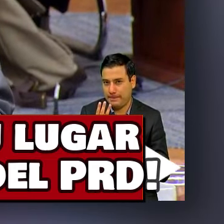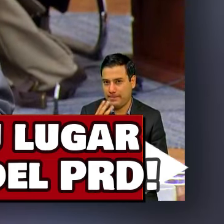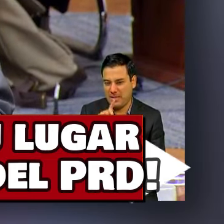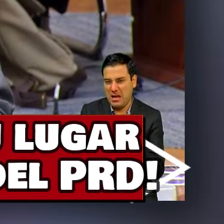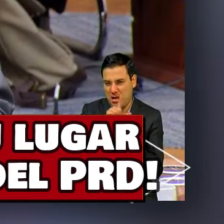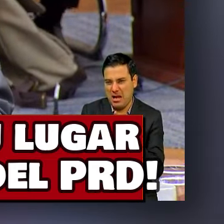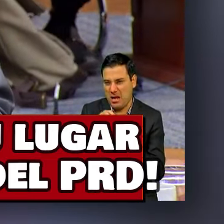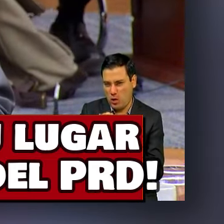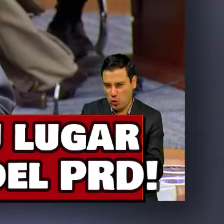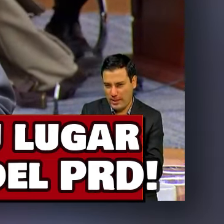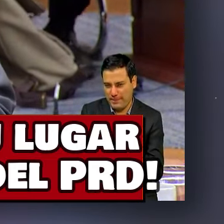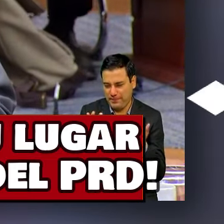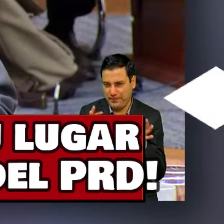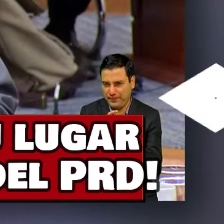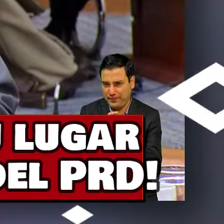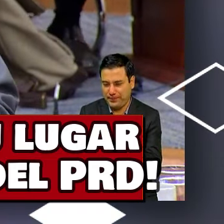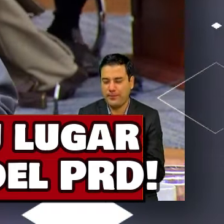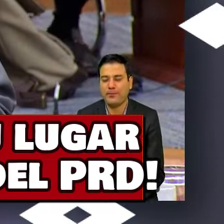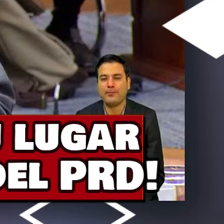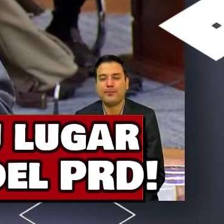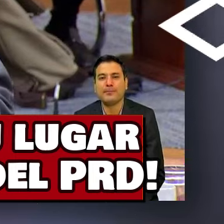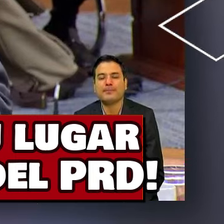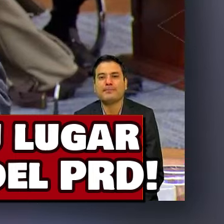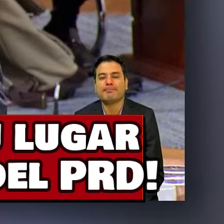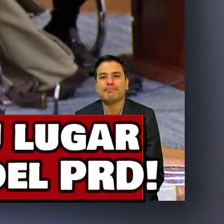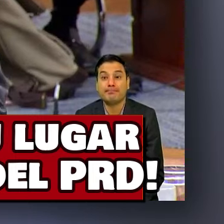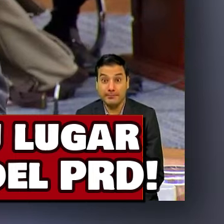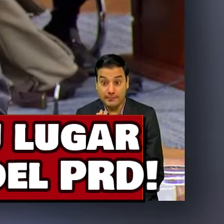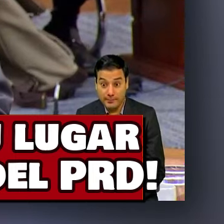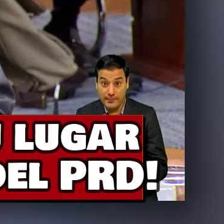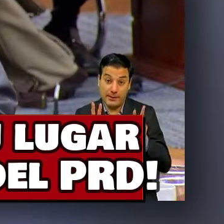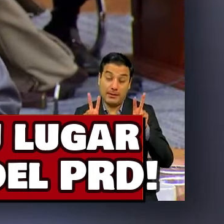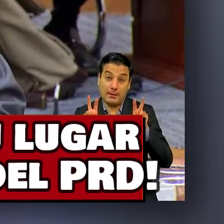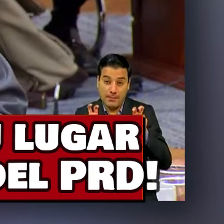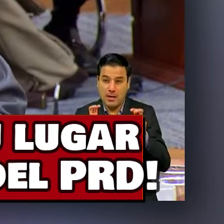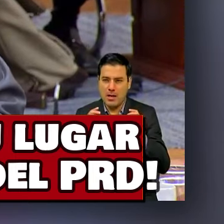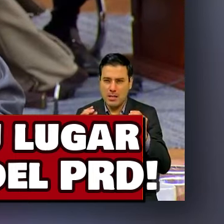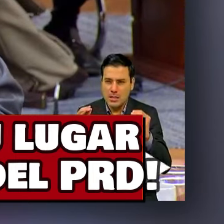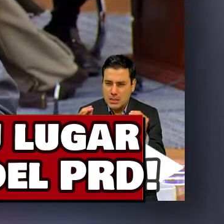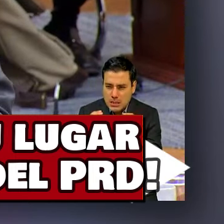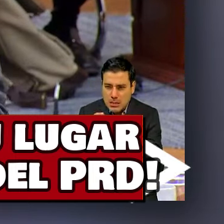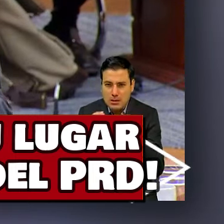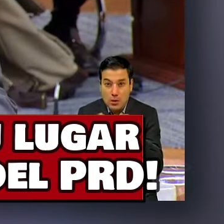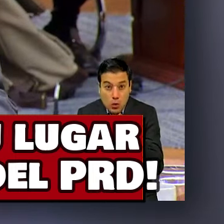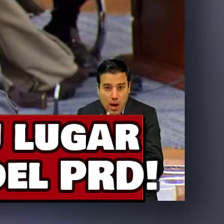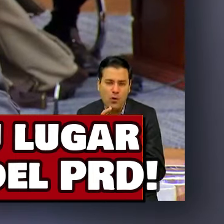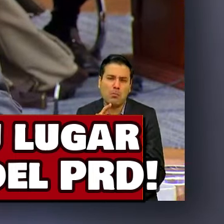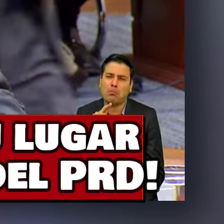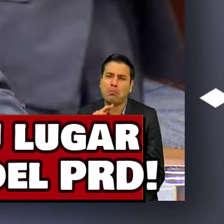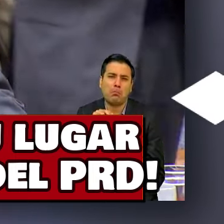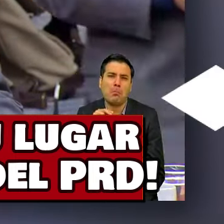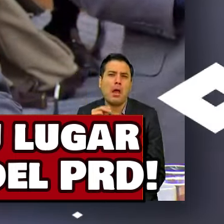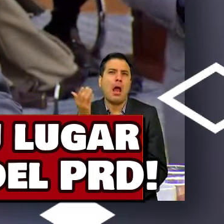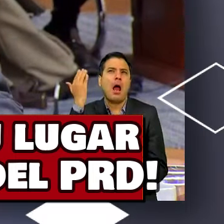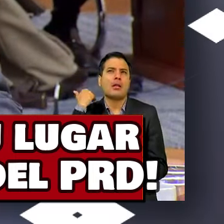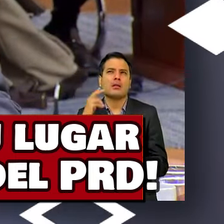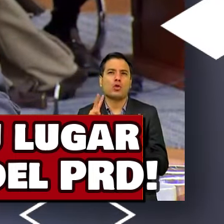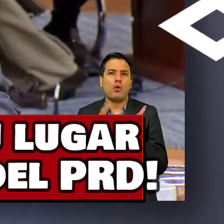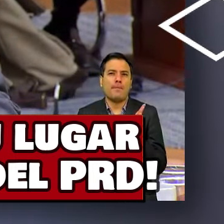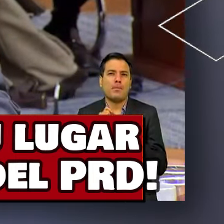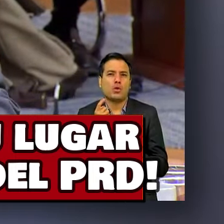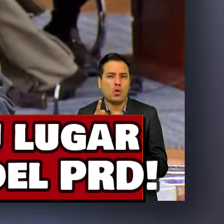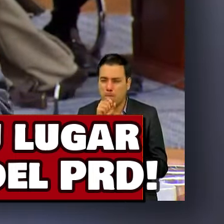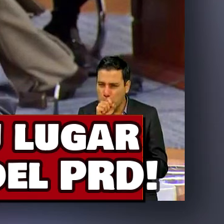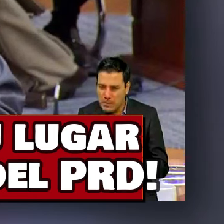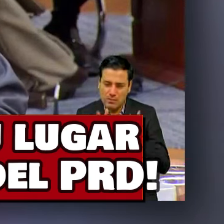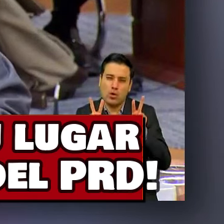de la ley electoral. Este es un debate que no es nuevo, que tuvo un punto muy álgido en la elección del 21